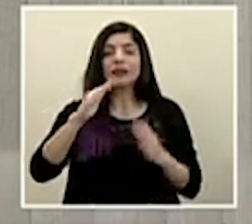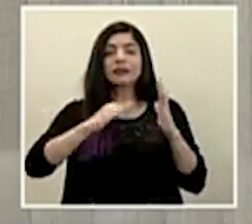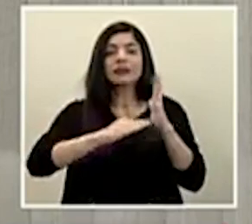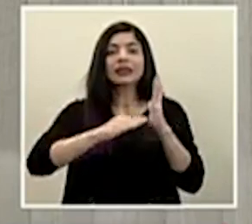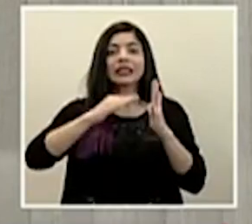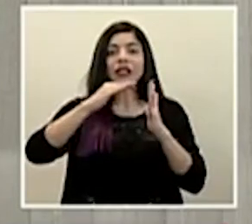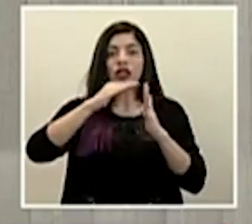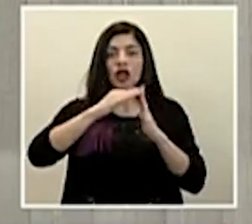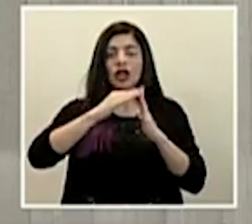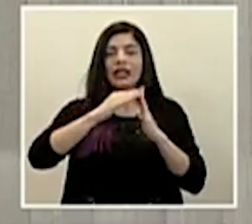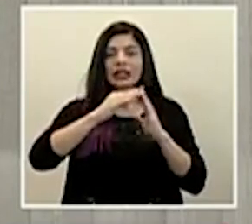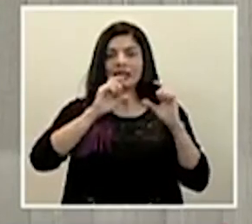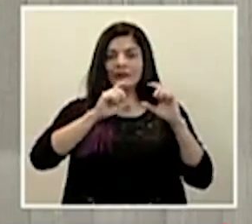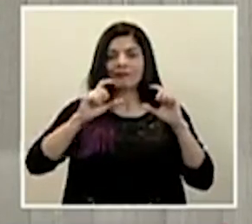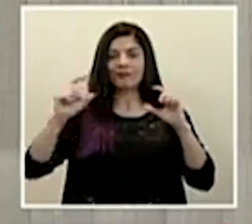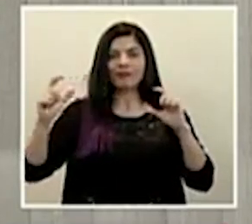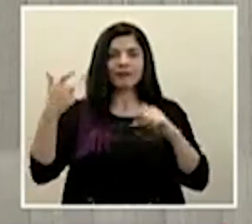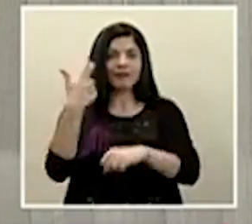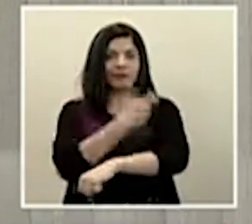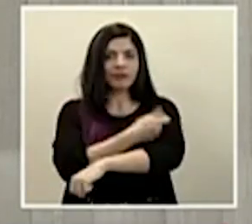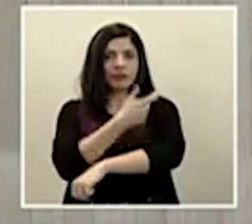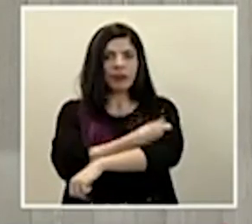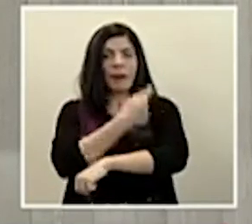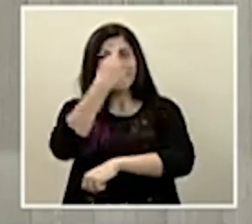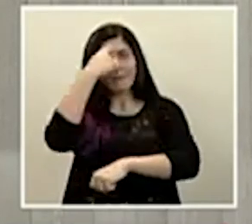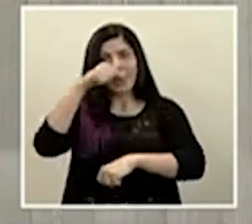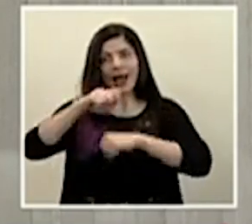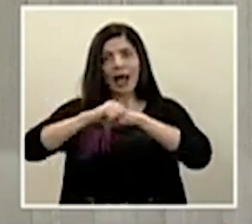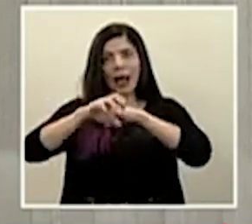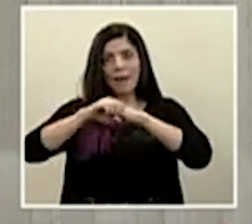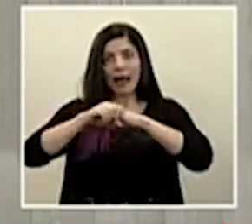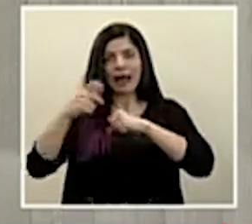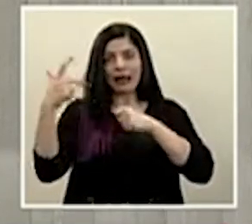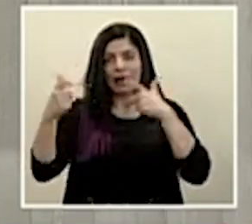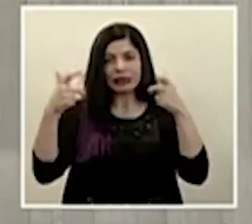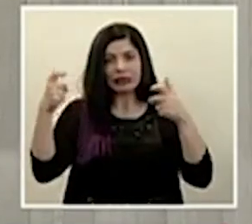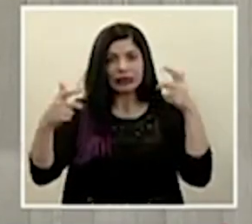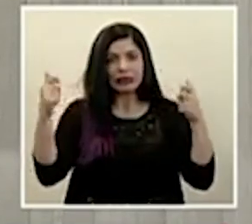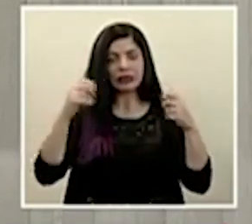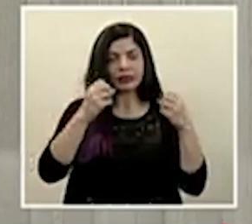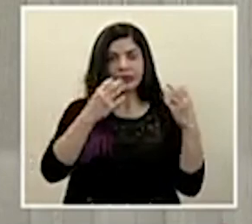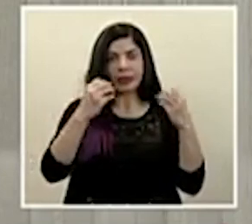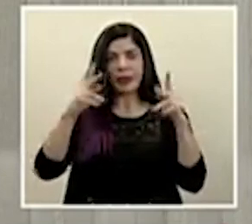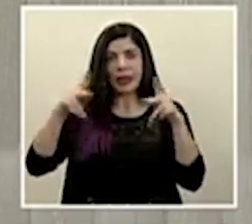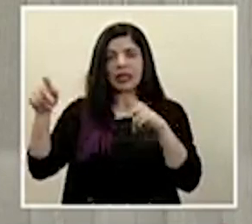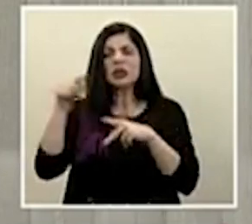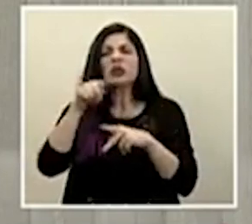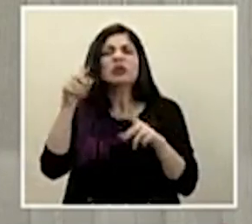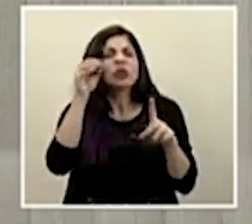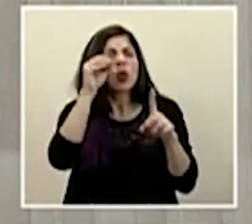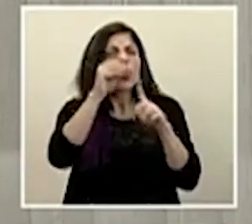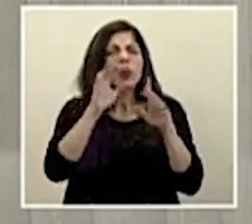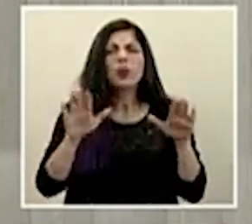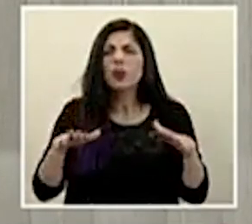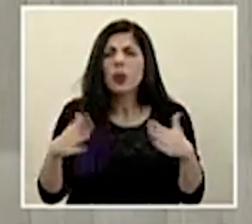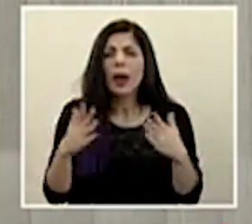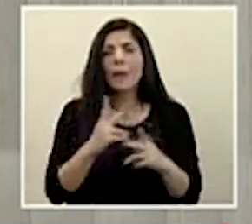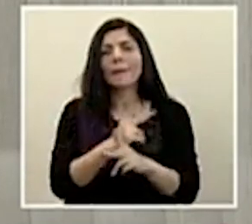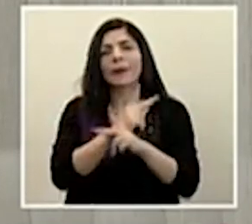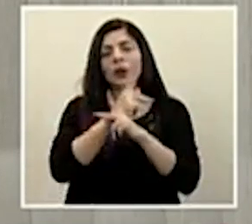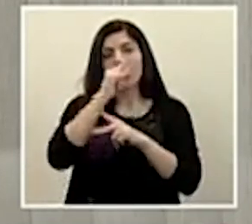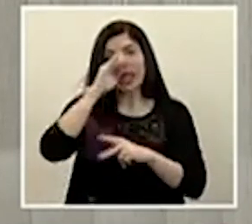millones de dosis para esta campaña de vacunación, y lo que se busca es proteger a